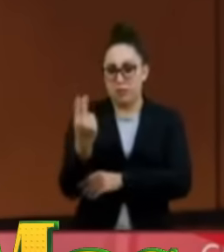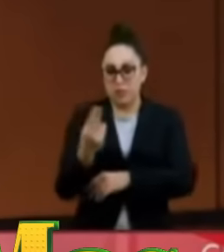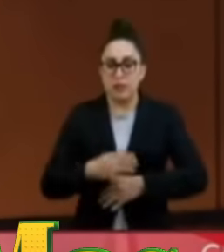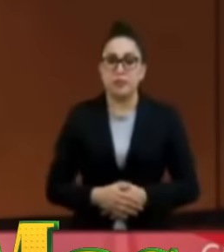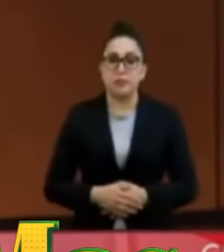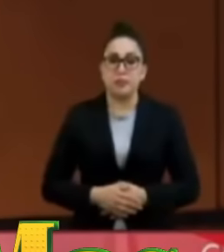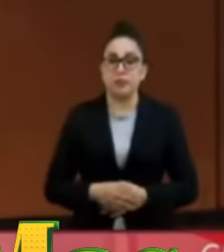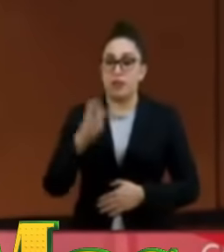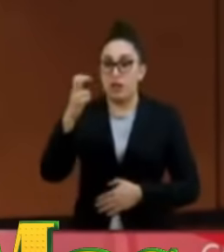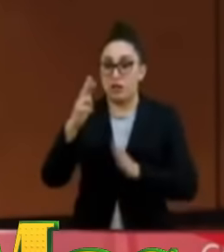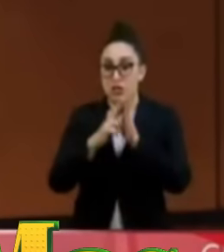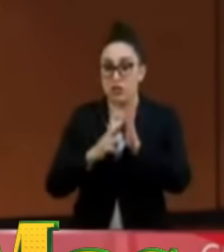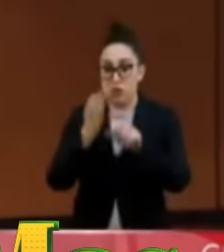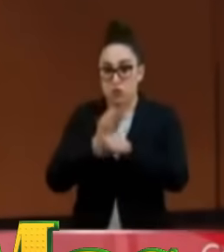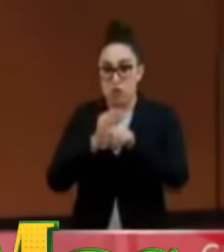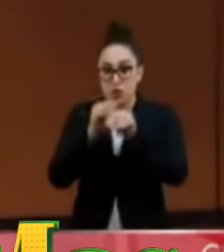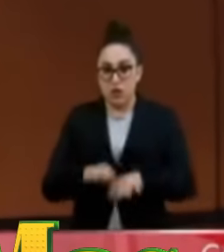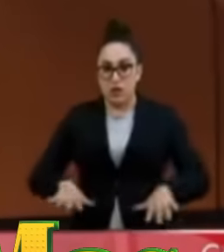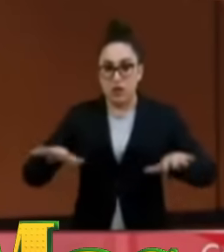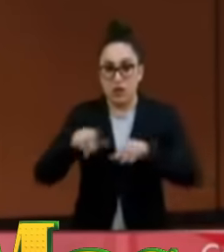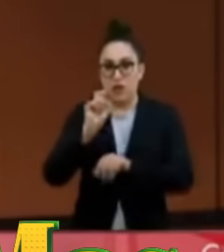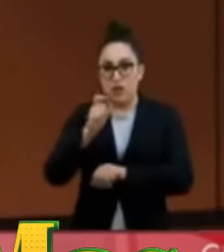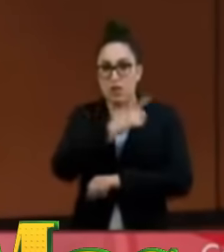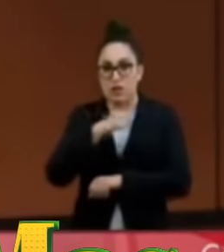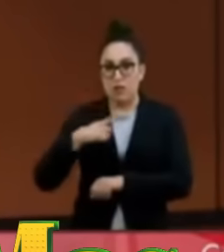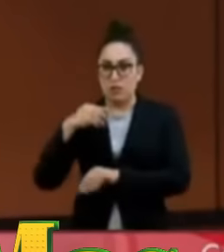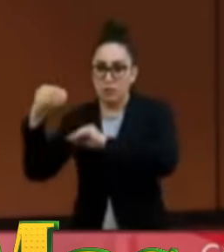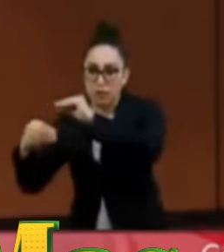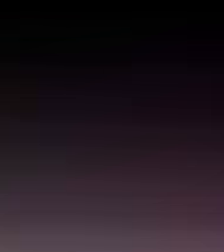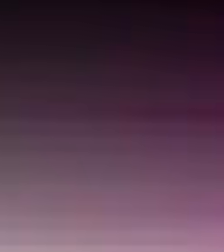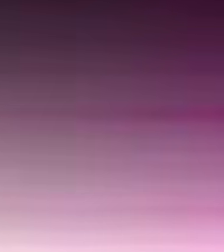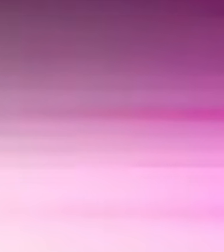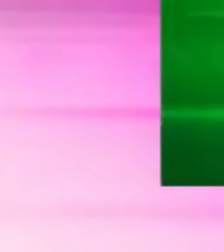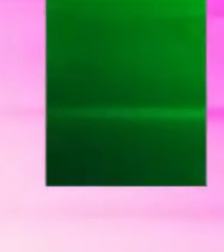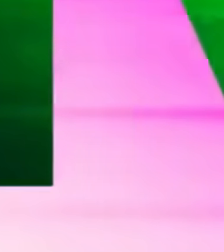Esta convocatoria que hoy estamos discutiendo, que deberíamos de discutir, ustedes no lo están haciendo.